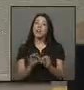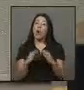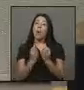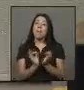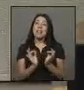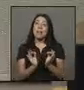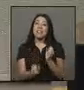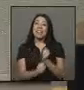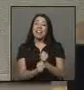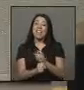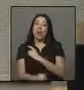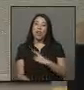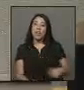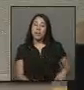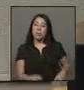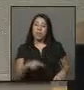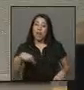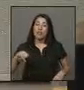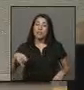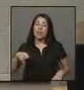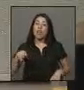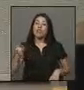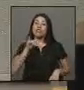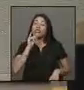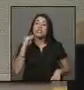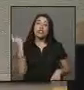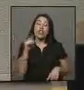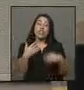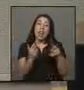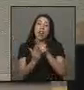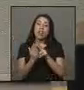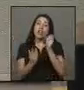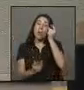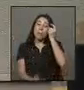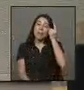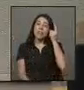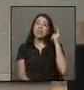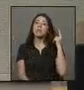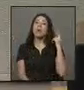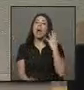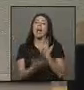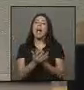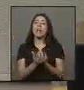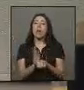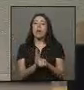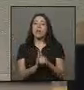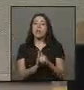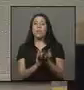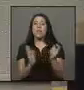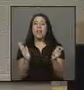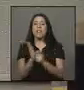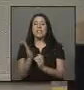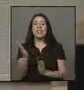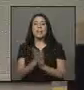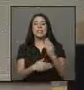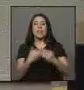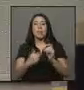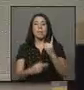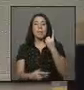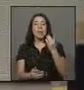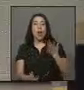todos los parlamentarios hemos leído y estudiado las modificaciones que están en la ley y en el reglamento, y comprendemos que, entiendo que hay una fecha de entrada en vigencia